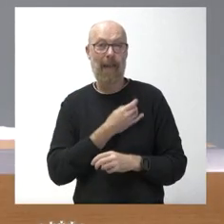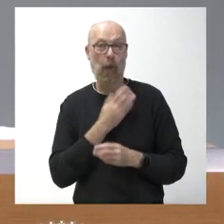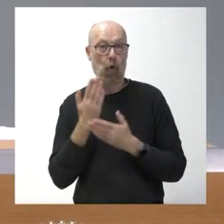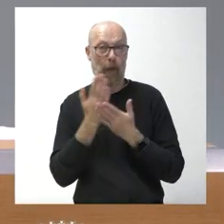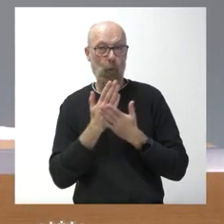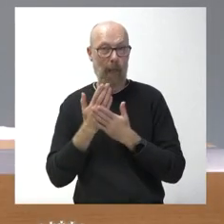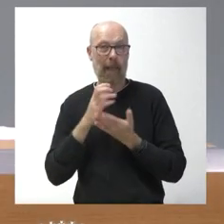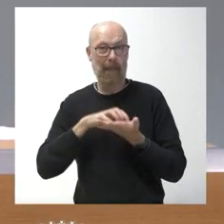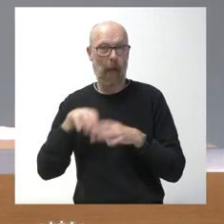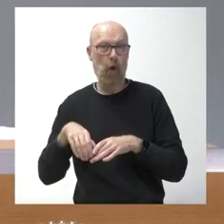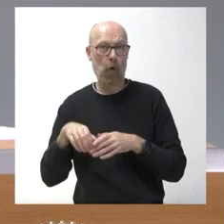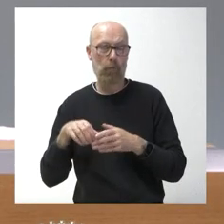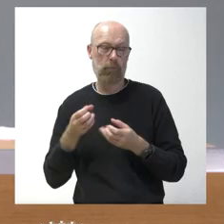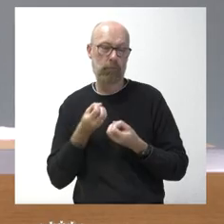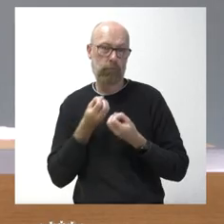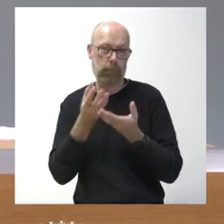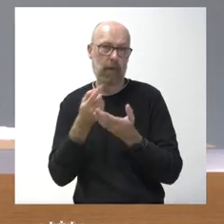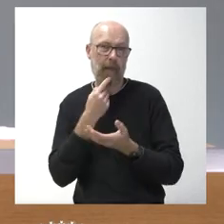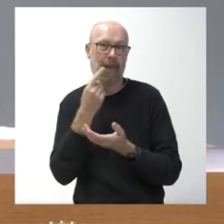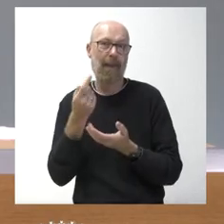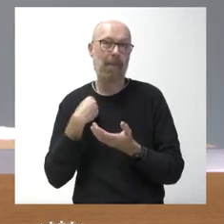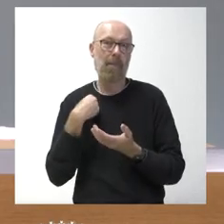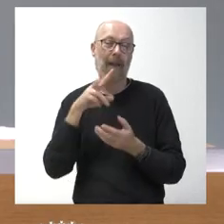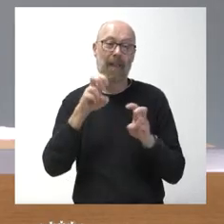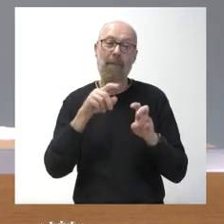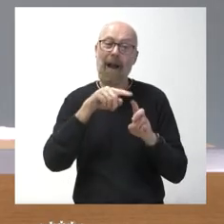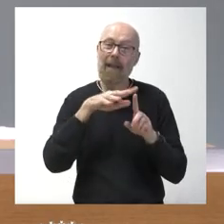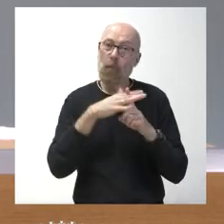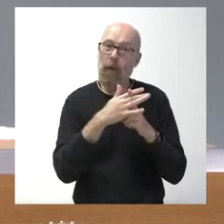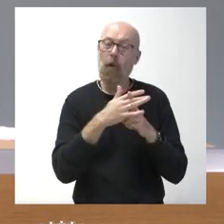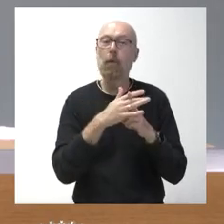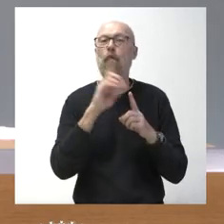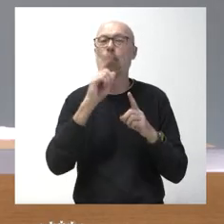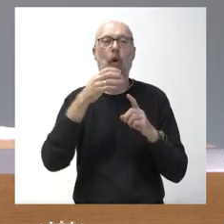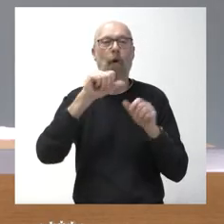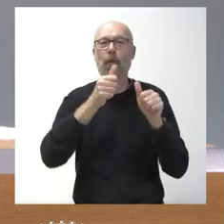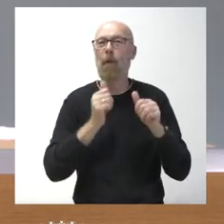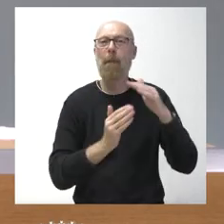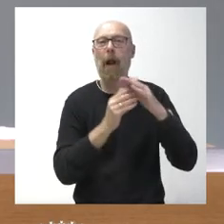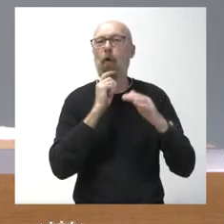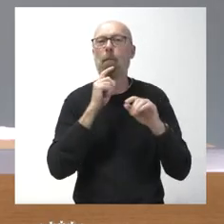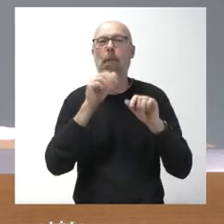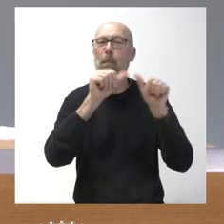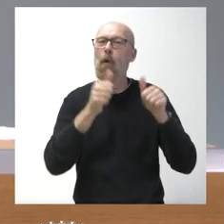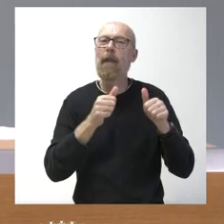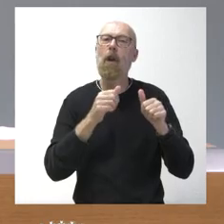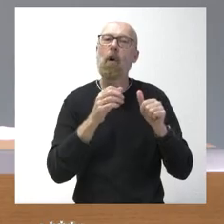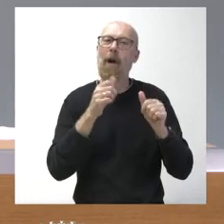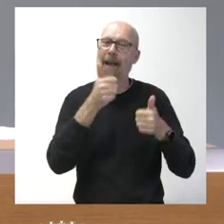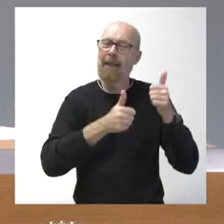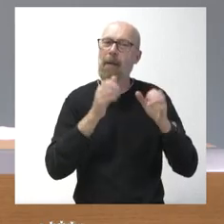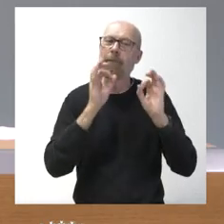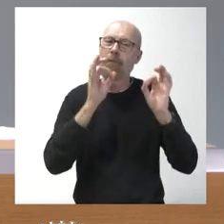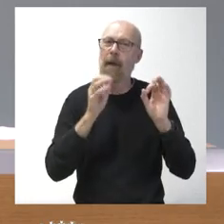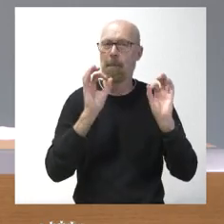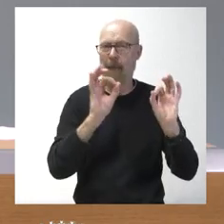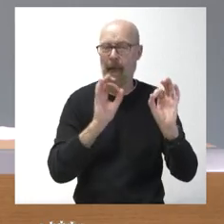comunicado que dice que esta huelga solo hay una manera de pararla y es con el modelo del examen de cada especialidad no sé cuándo tienen pensado publicar